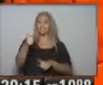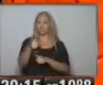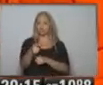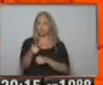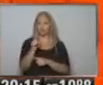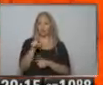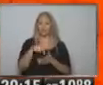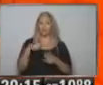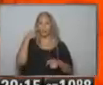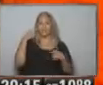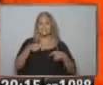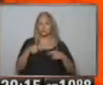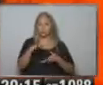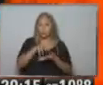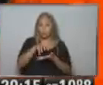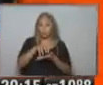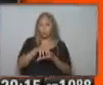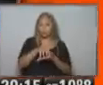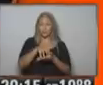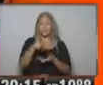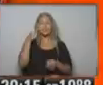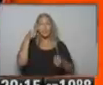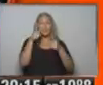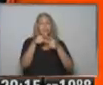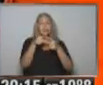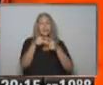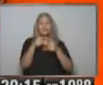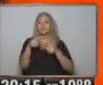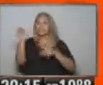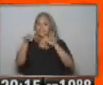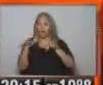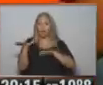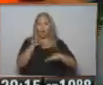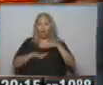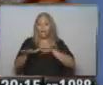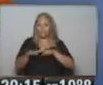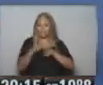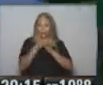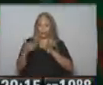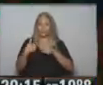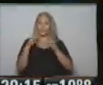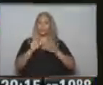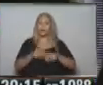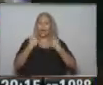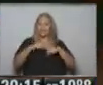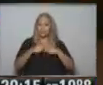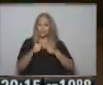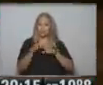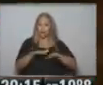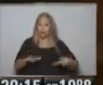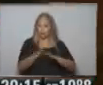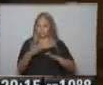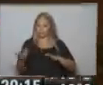El Centro Vecinal El Triunfo es una institución que tiene por fin organizar a los vecinos y hacer actividades para los chicos en el barrio. Nosotros